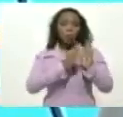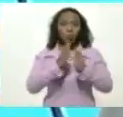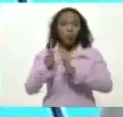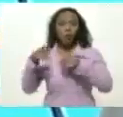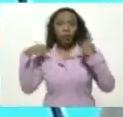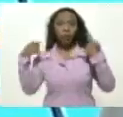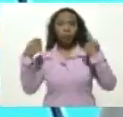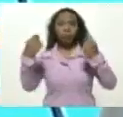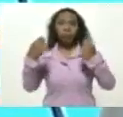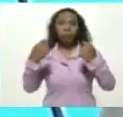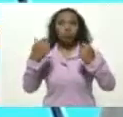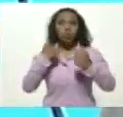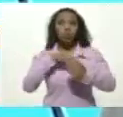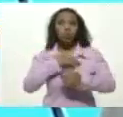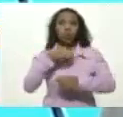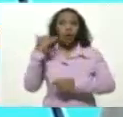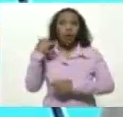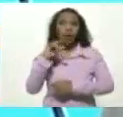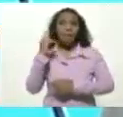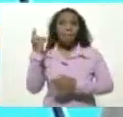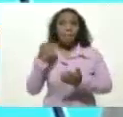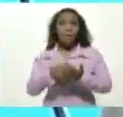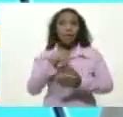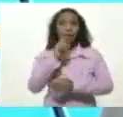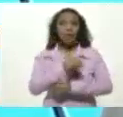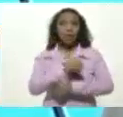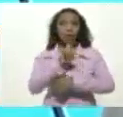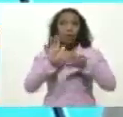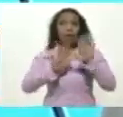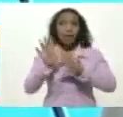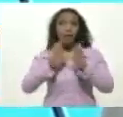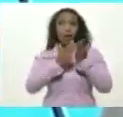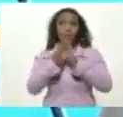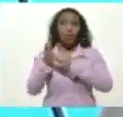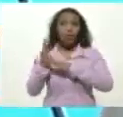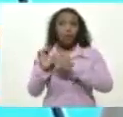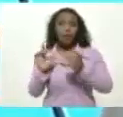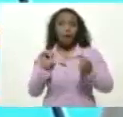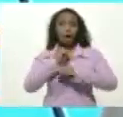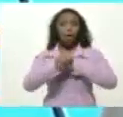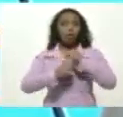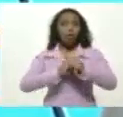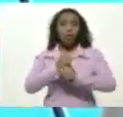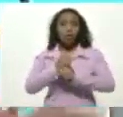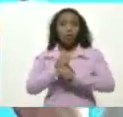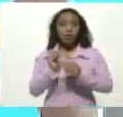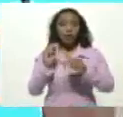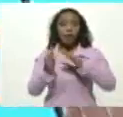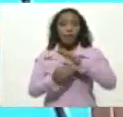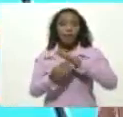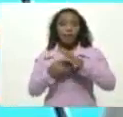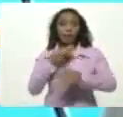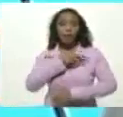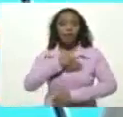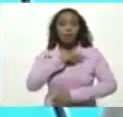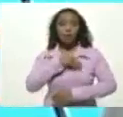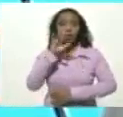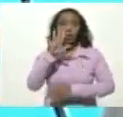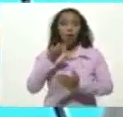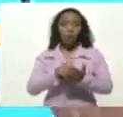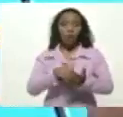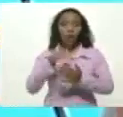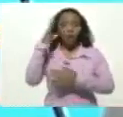popular. Nosotros tenemos más de 1.115 comunas asociadas a las bases de emisiones, tenemos más de 5.000